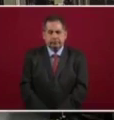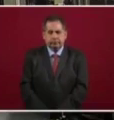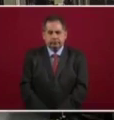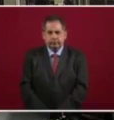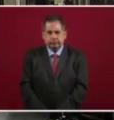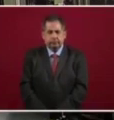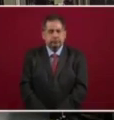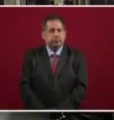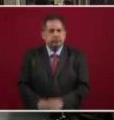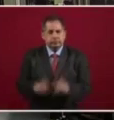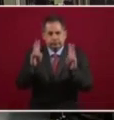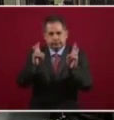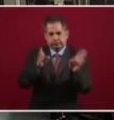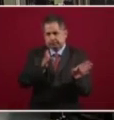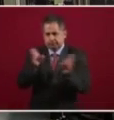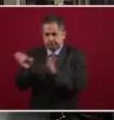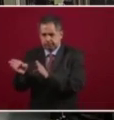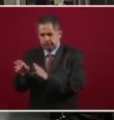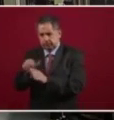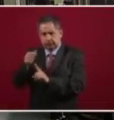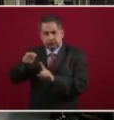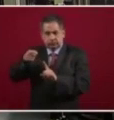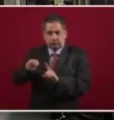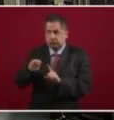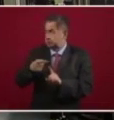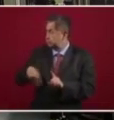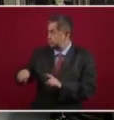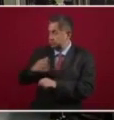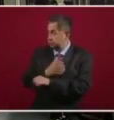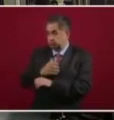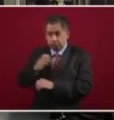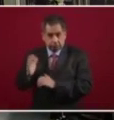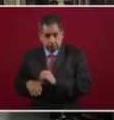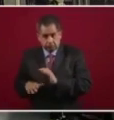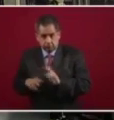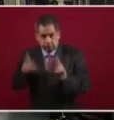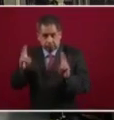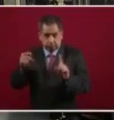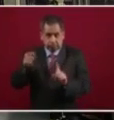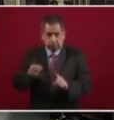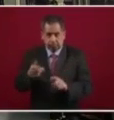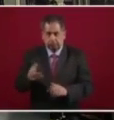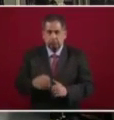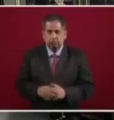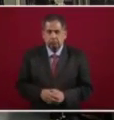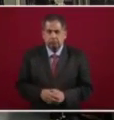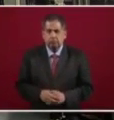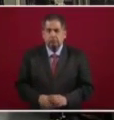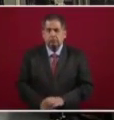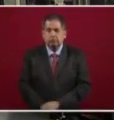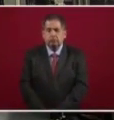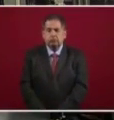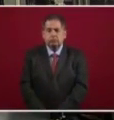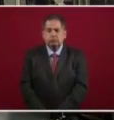Ya no del tema, si me lo permite, o si los compañeros ya concluyeron con su tema. A ver, falta.